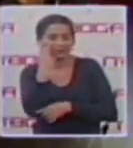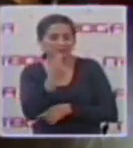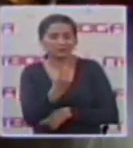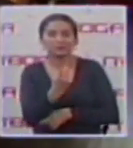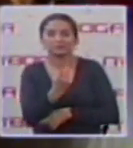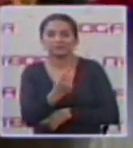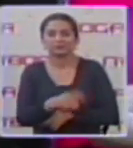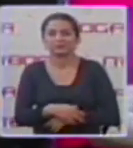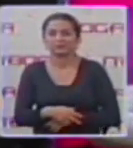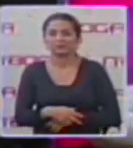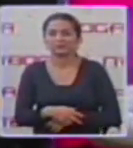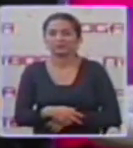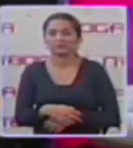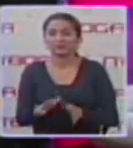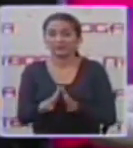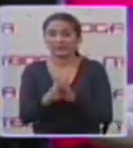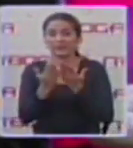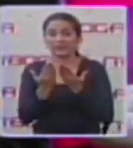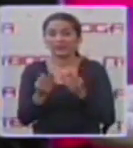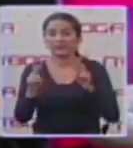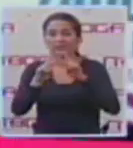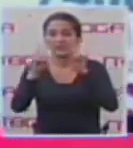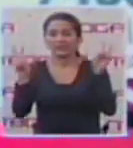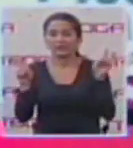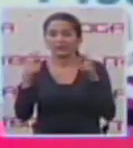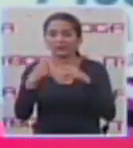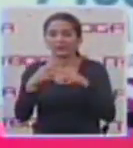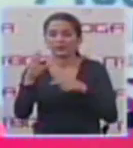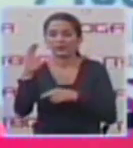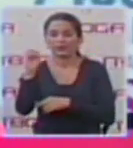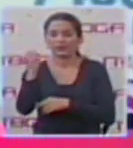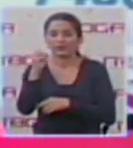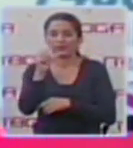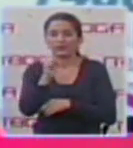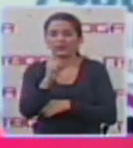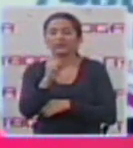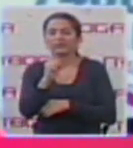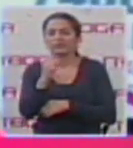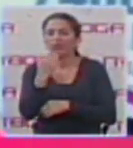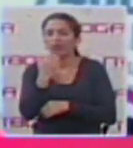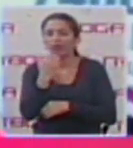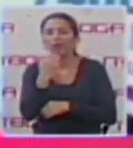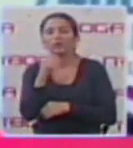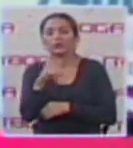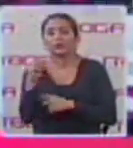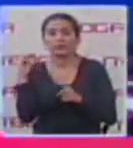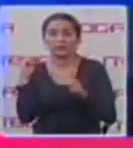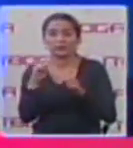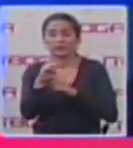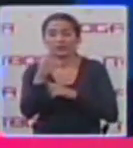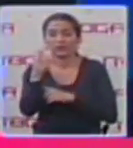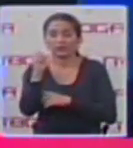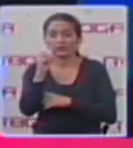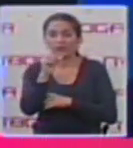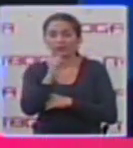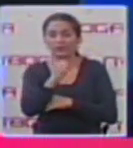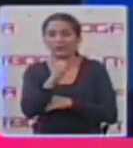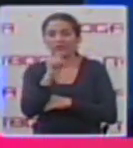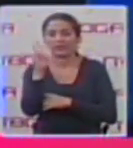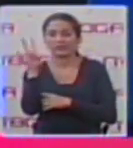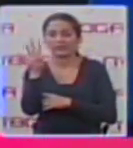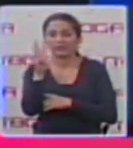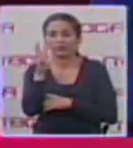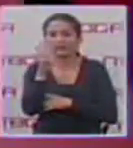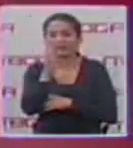compartirá Revista Cosas es especialmente para Claro y lo recibirán enviando la palabra Cosas al 7400.